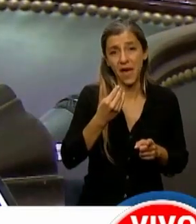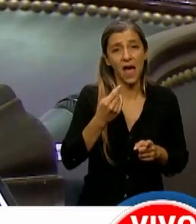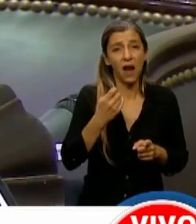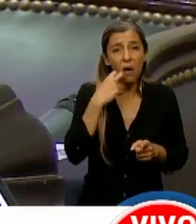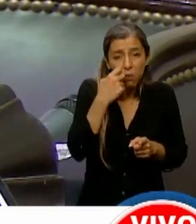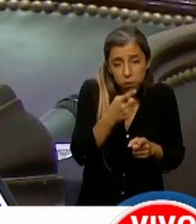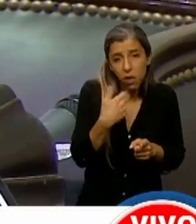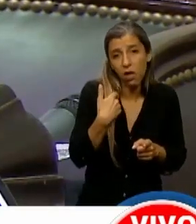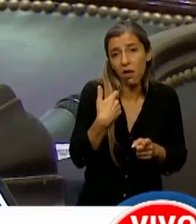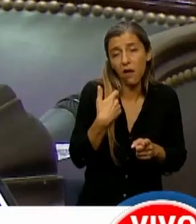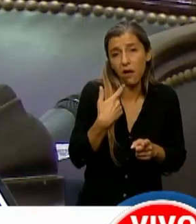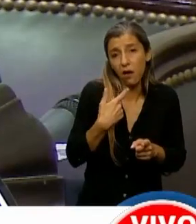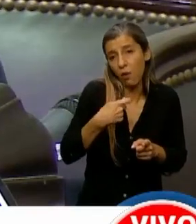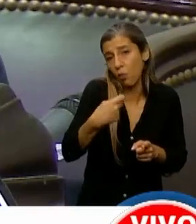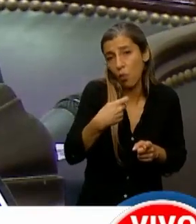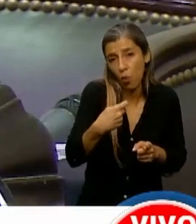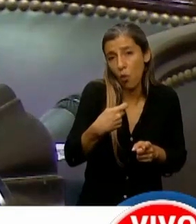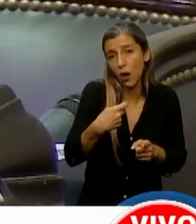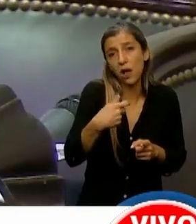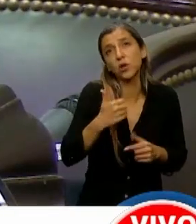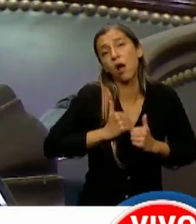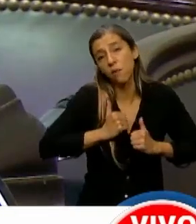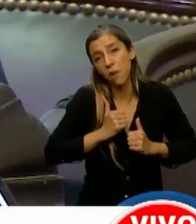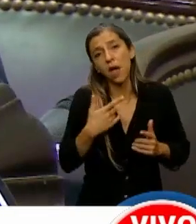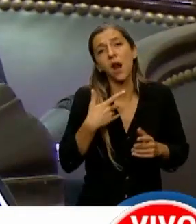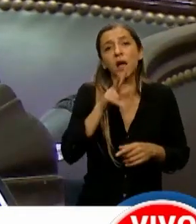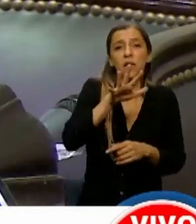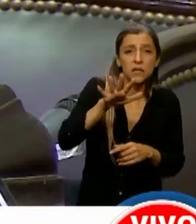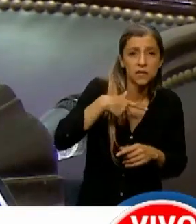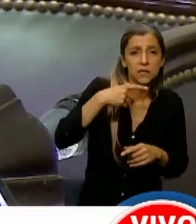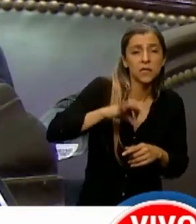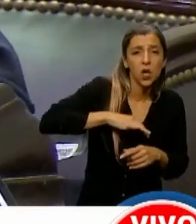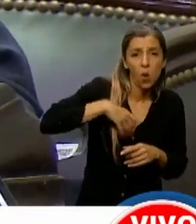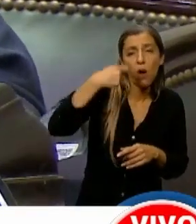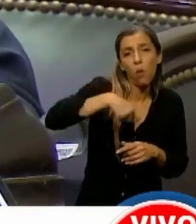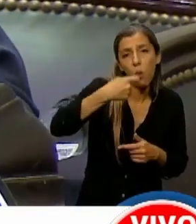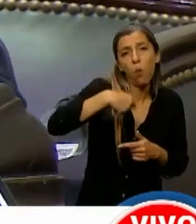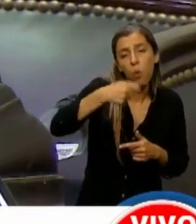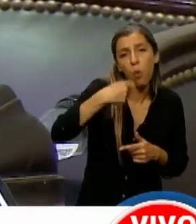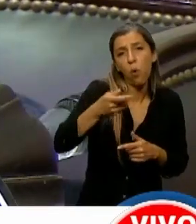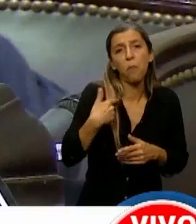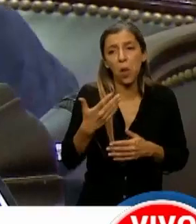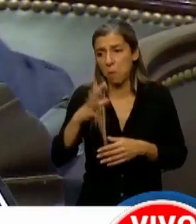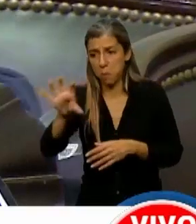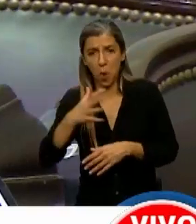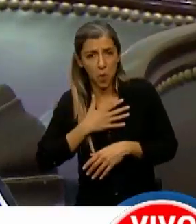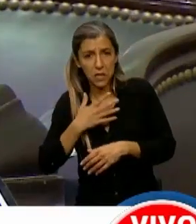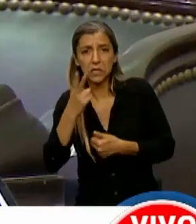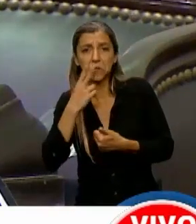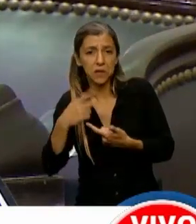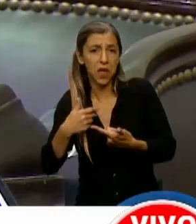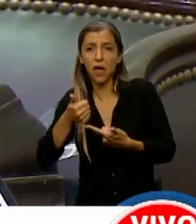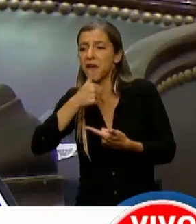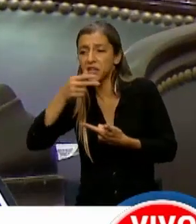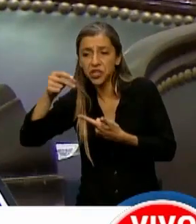65. Y tienen que aportar 30, 35 años para poder jubilarse. En mi provincia, los tabacaleros, los yerbateros,